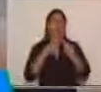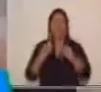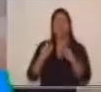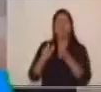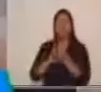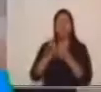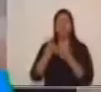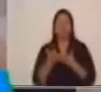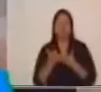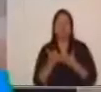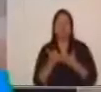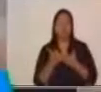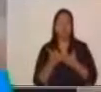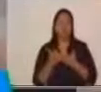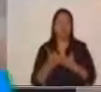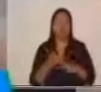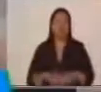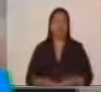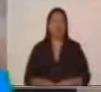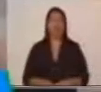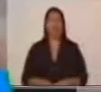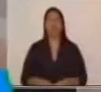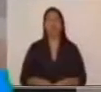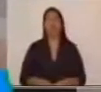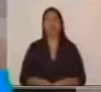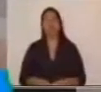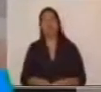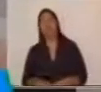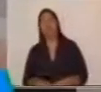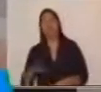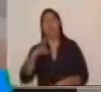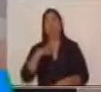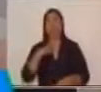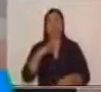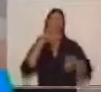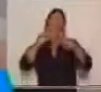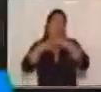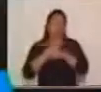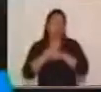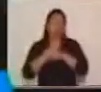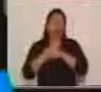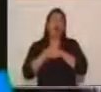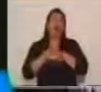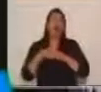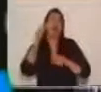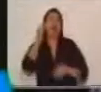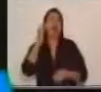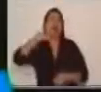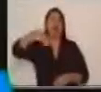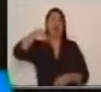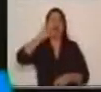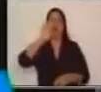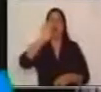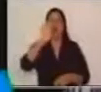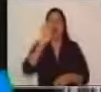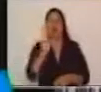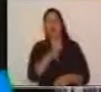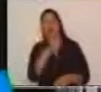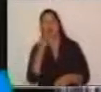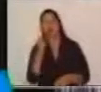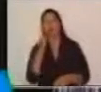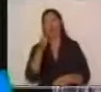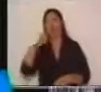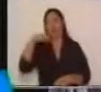literaturas clásicas que de alguna manera son parte del género épico. Asimismo puedo mencionar actuales, la Caperucita